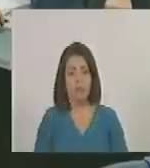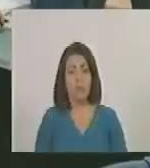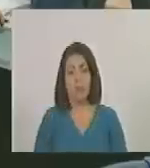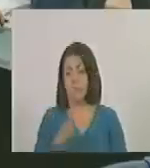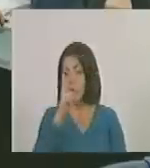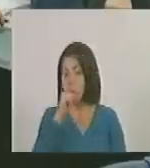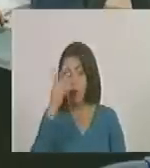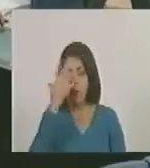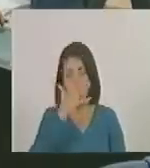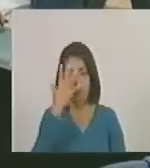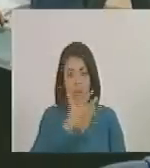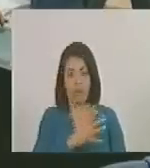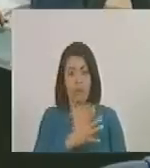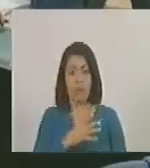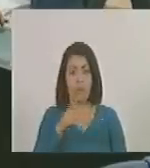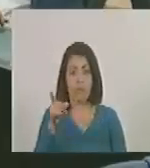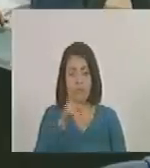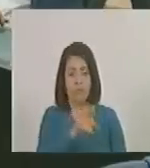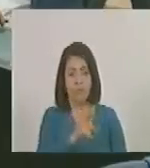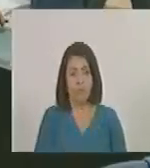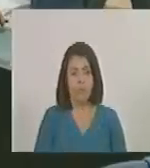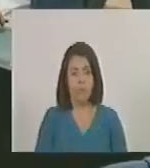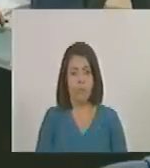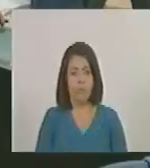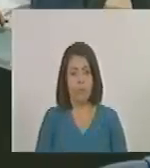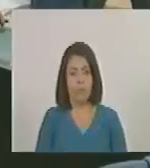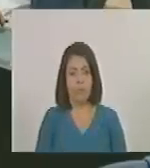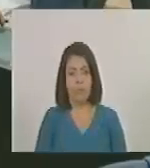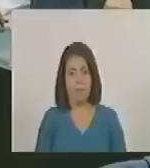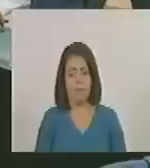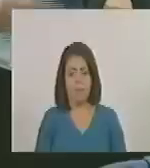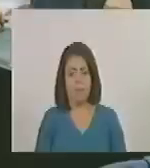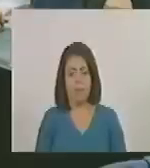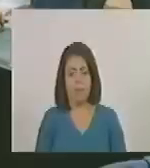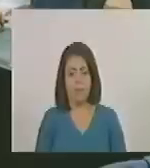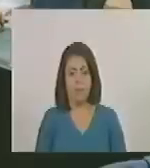sin duda, nos va a tocar, como en